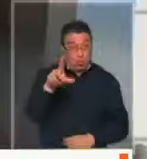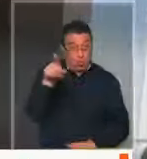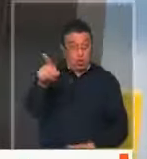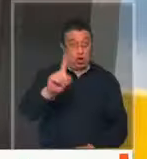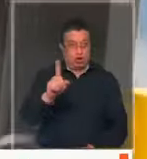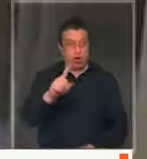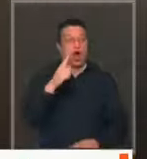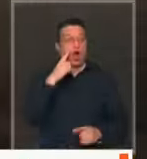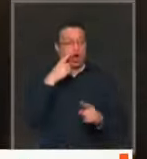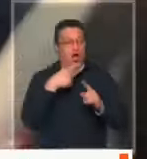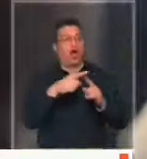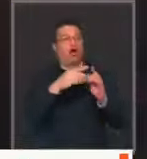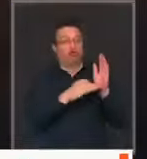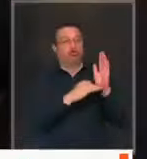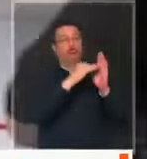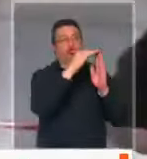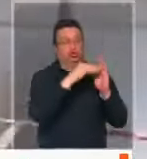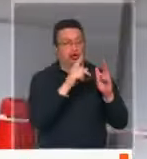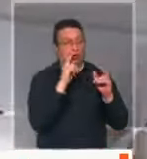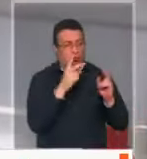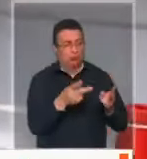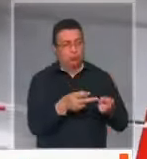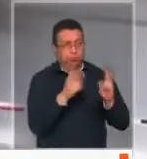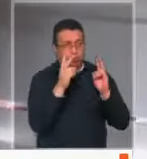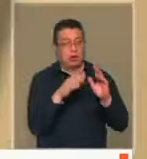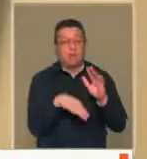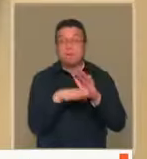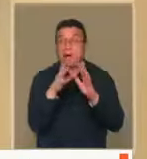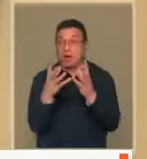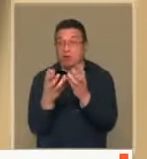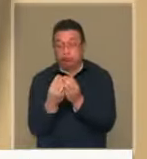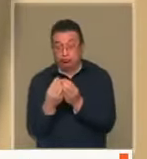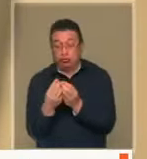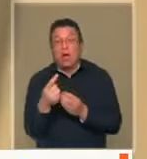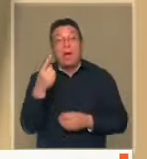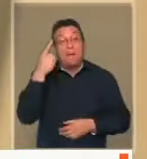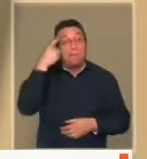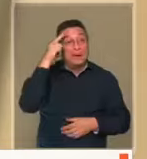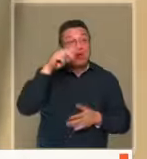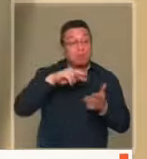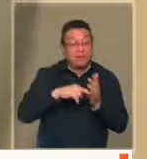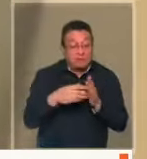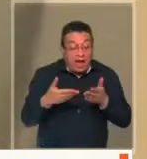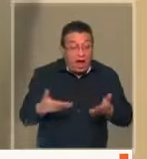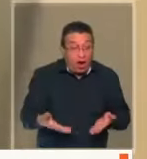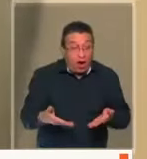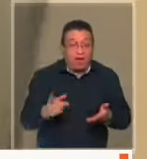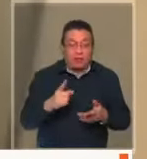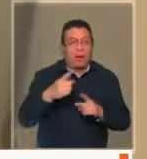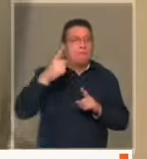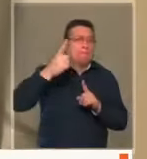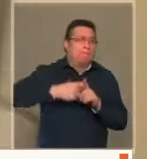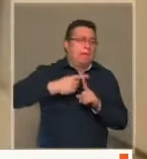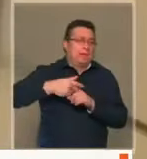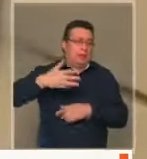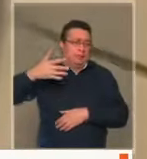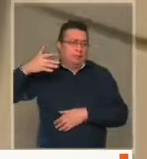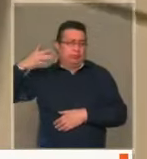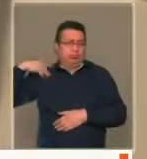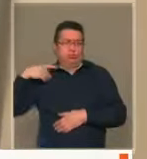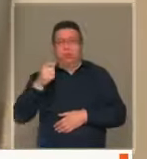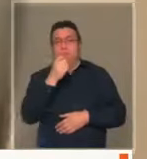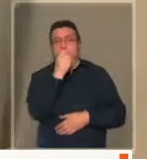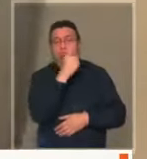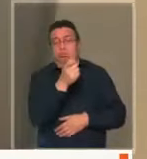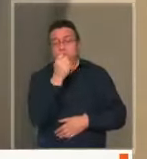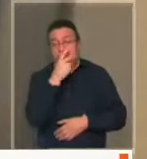otros ascensores disponibles que habilitan cuando hay mayor flujo. Pero el problema no es de ahora. Hace meses que los usuarios reportan las